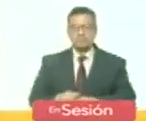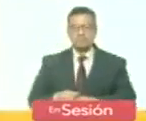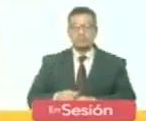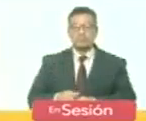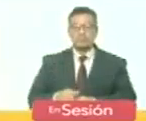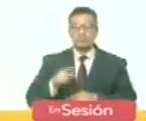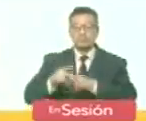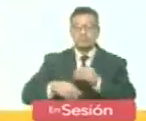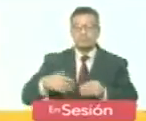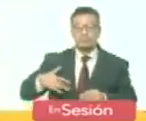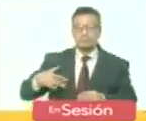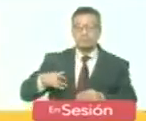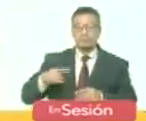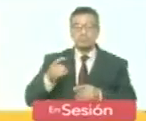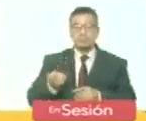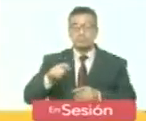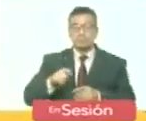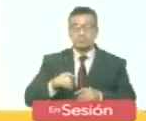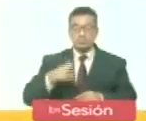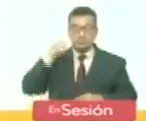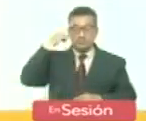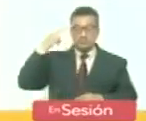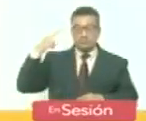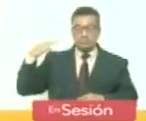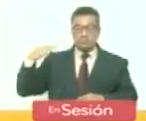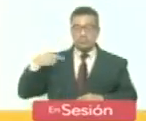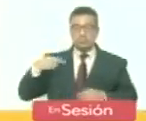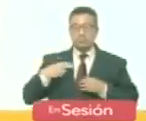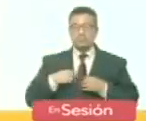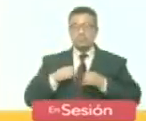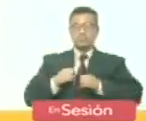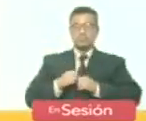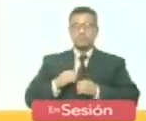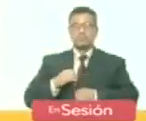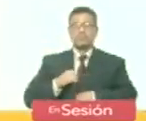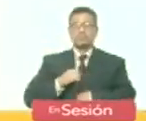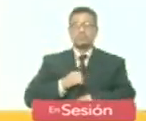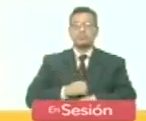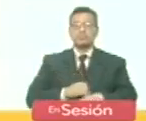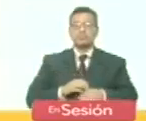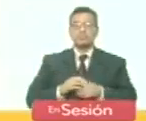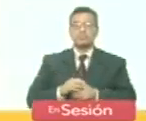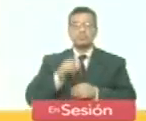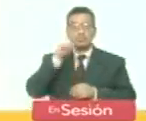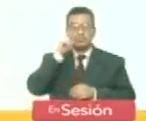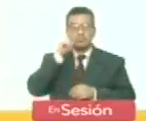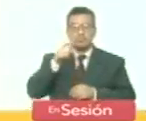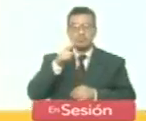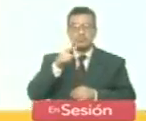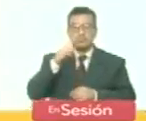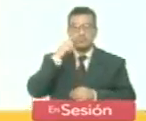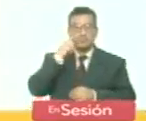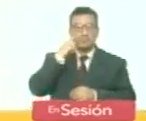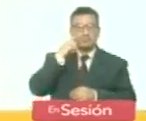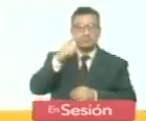siente sumamente orgullosa debido a que un hombre visionario,